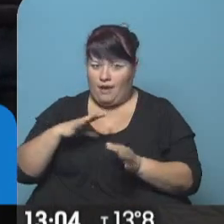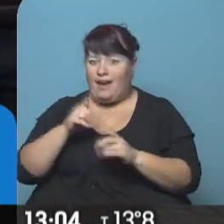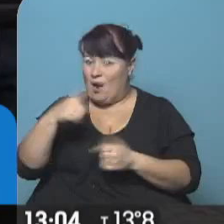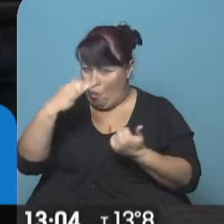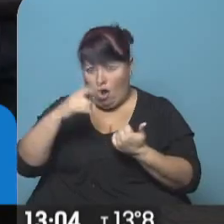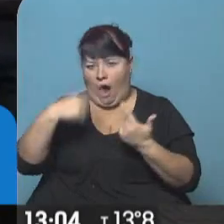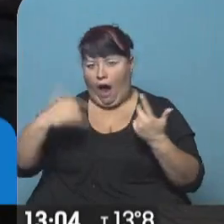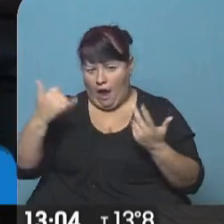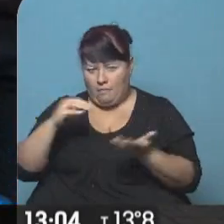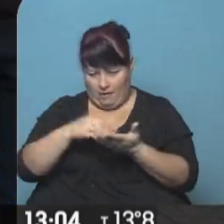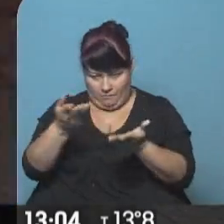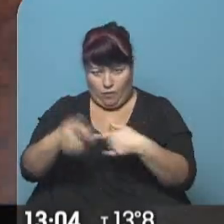única ustedes